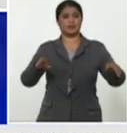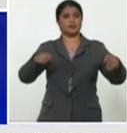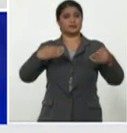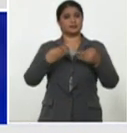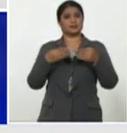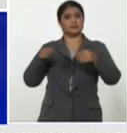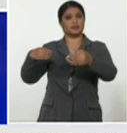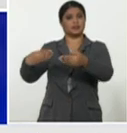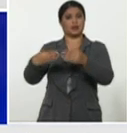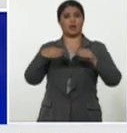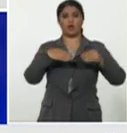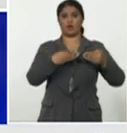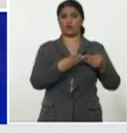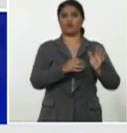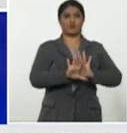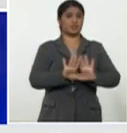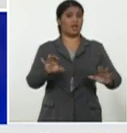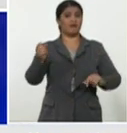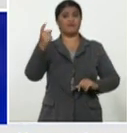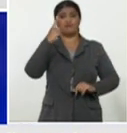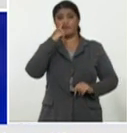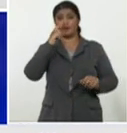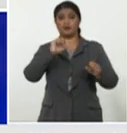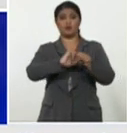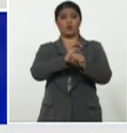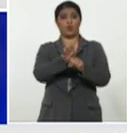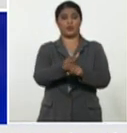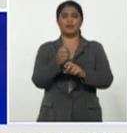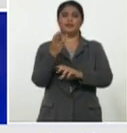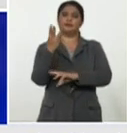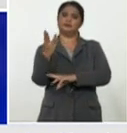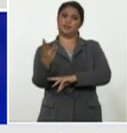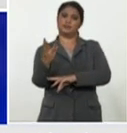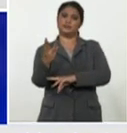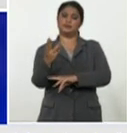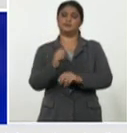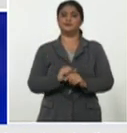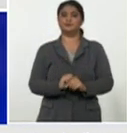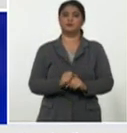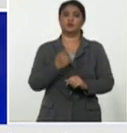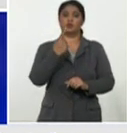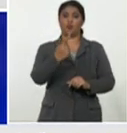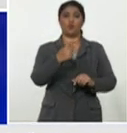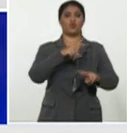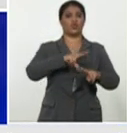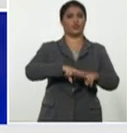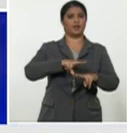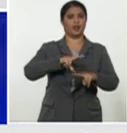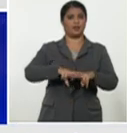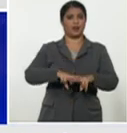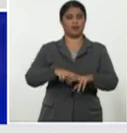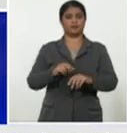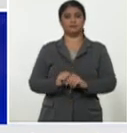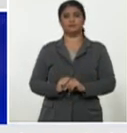3 eventos de La Habana, 2 y 1 de Palma Soriano. De todas formas, damos los detalles de los